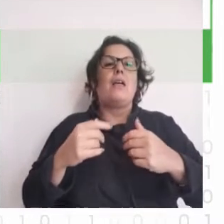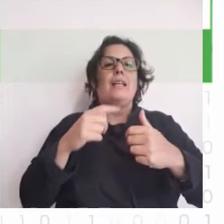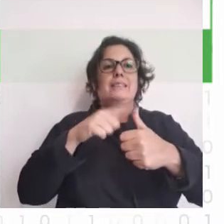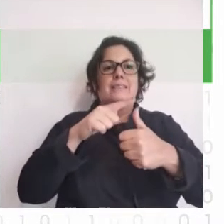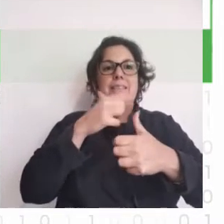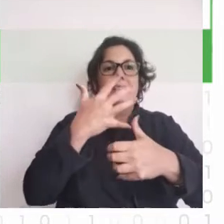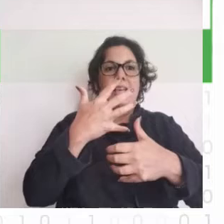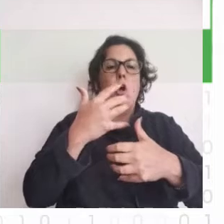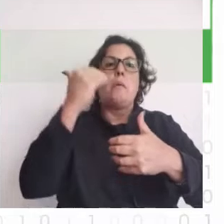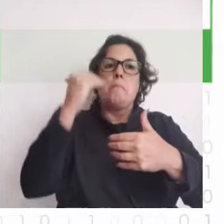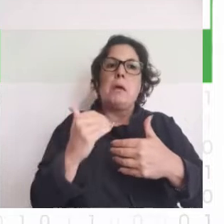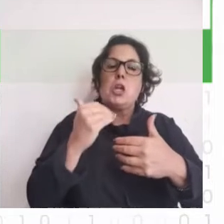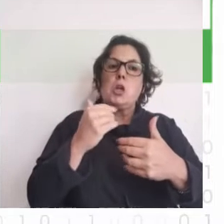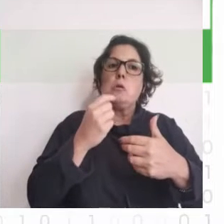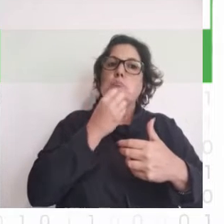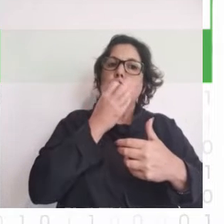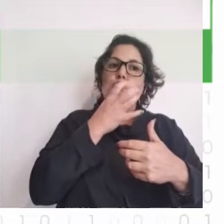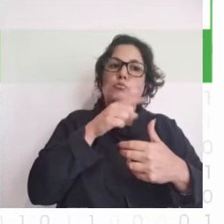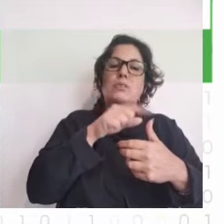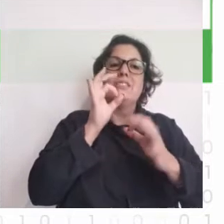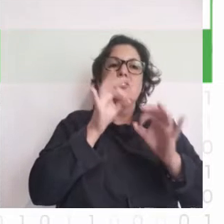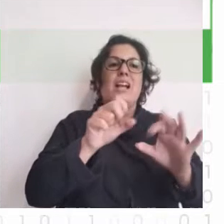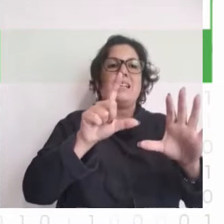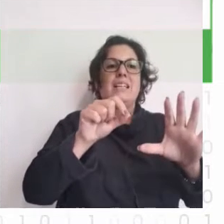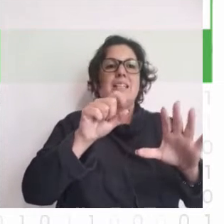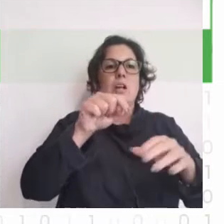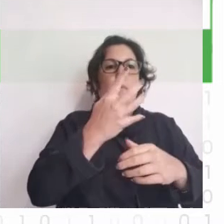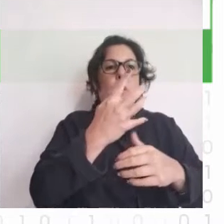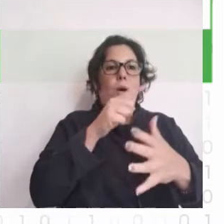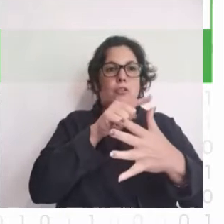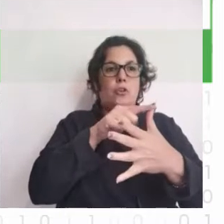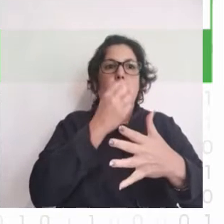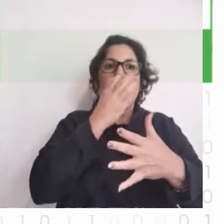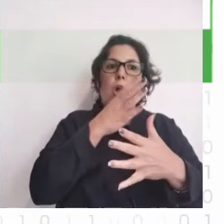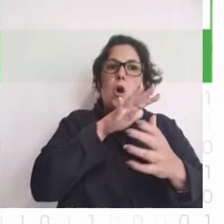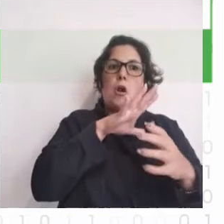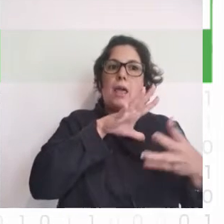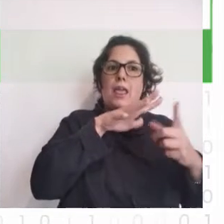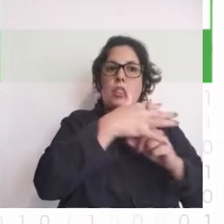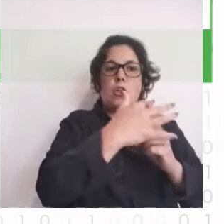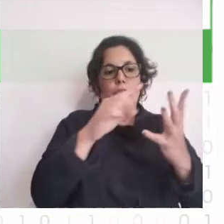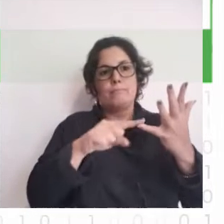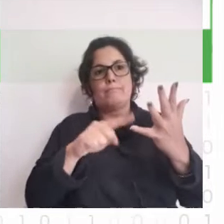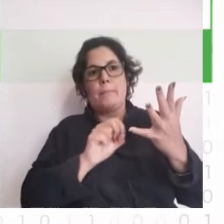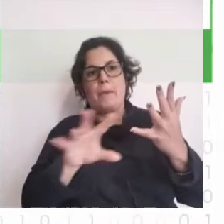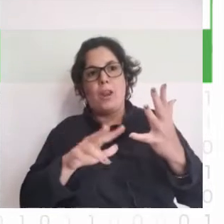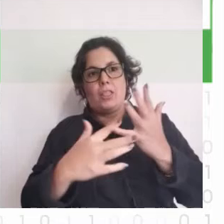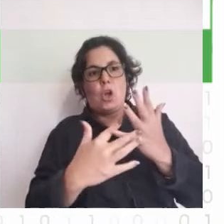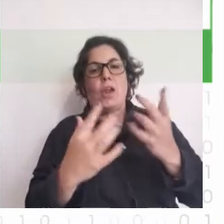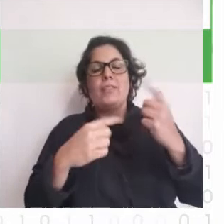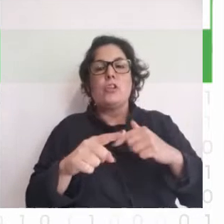menos crítico, ese guarismo llegaba al 70,4%. Entonces, frente a esta problemática, digamos,